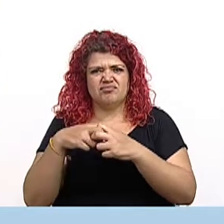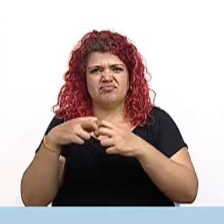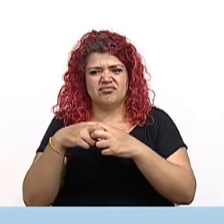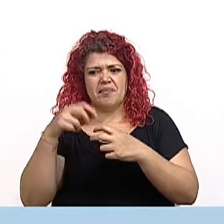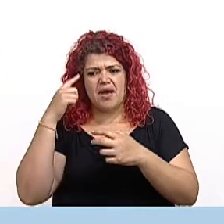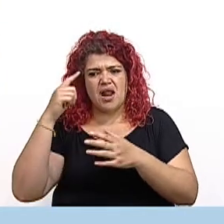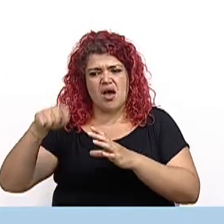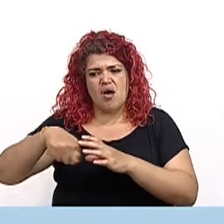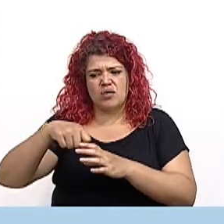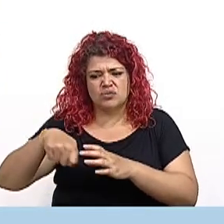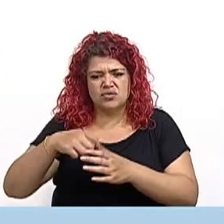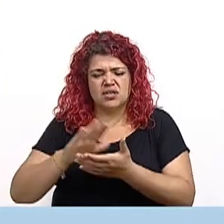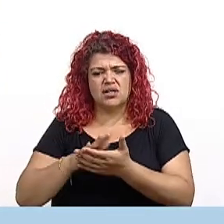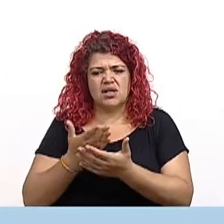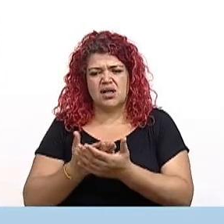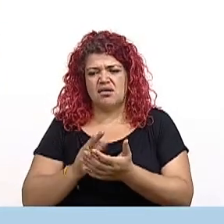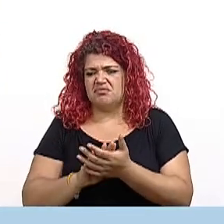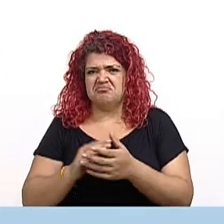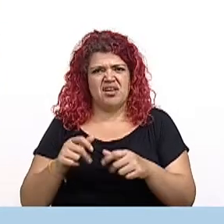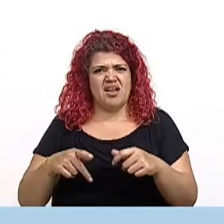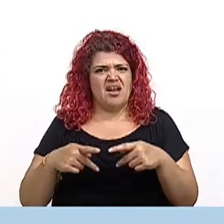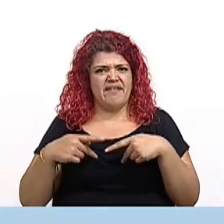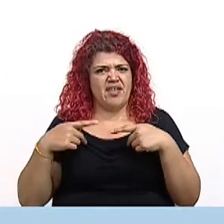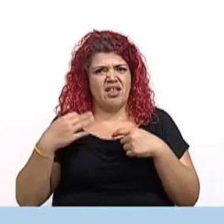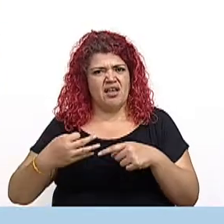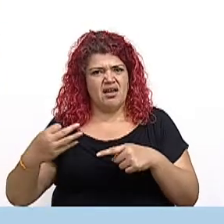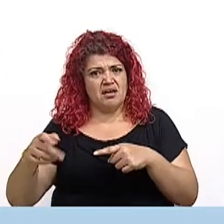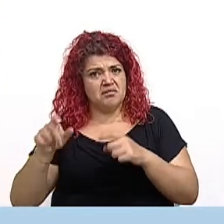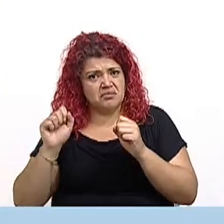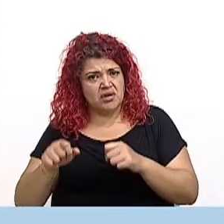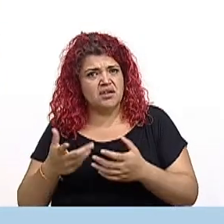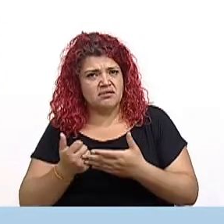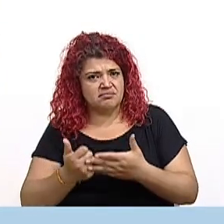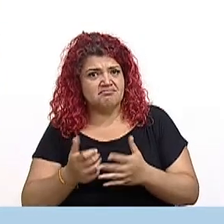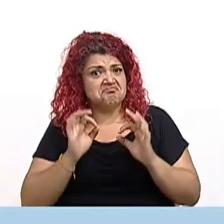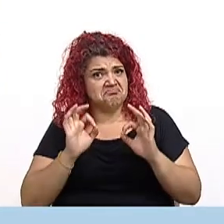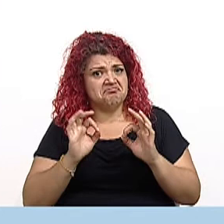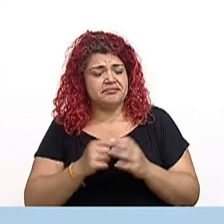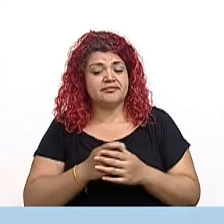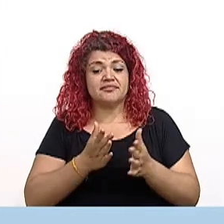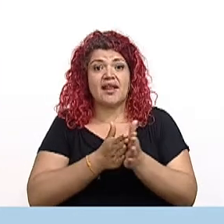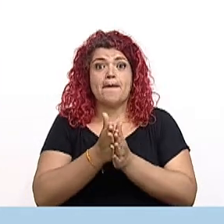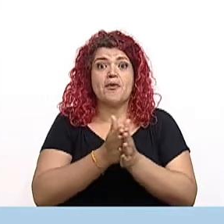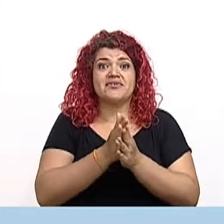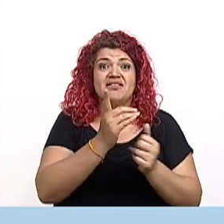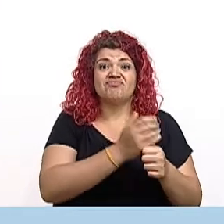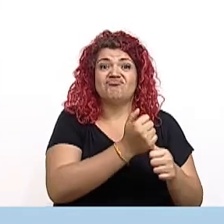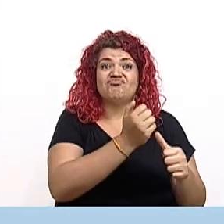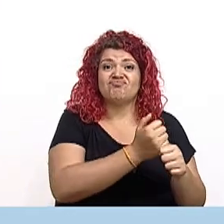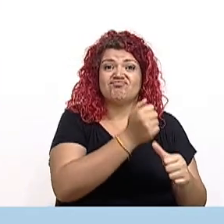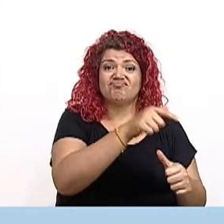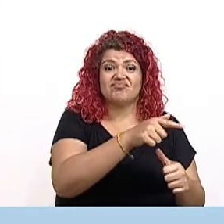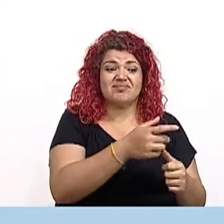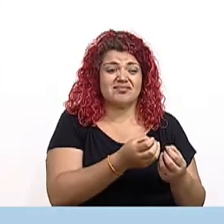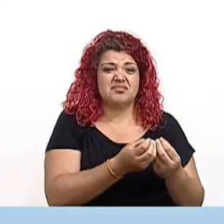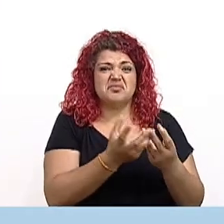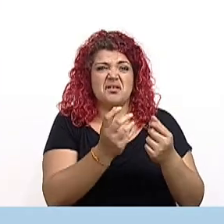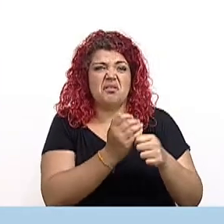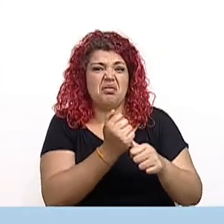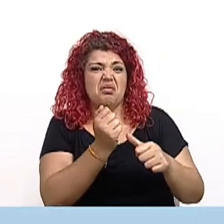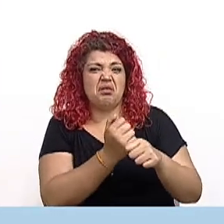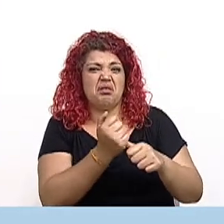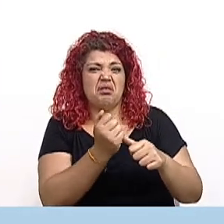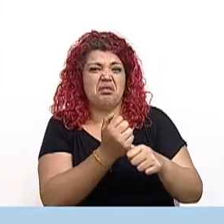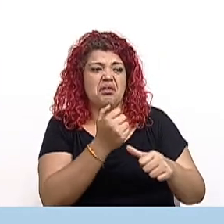una serie de actividades de la vida cotidiana. Eso sería muy favorable. Aprovechar las defecaciones, aprovechar los gases de